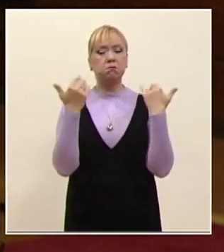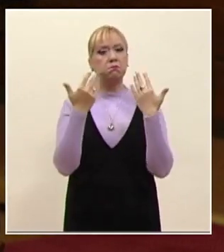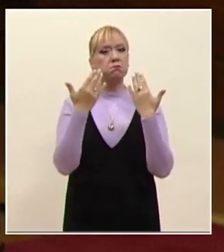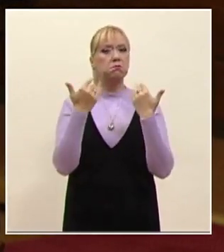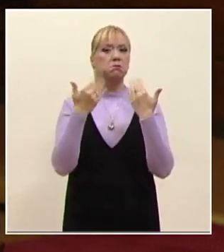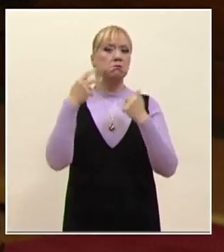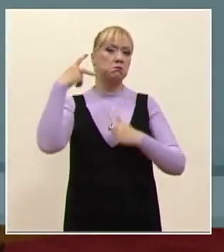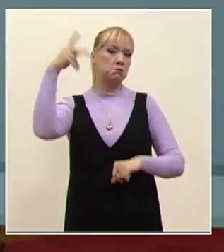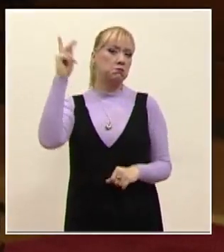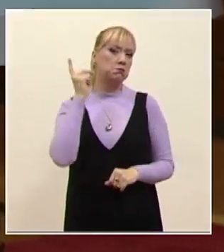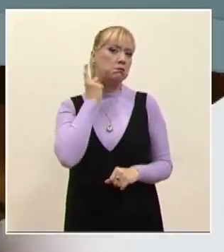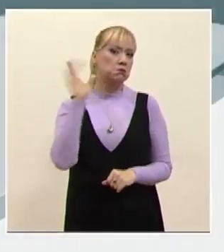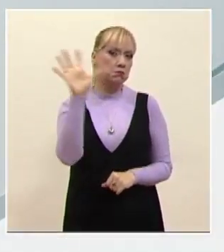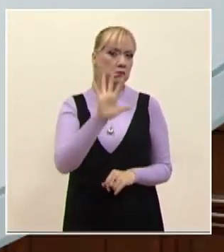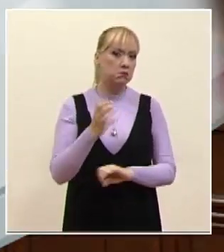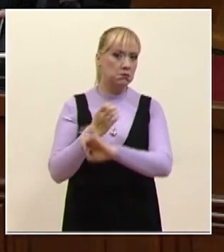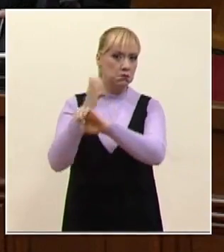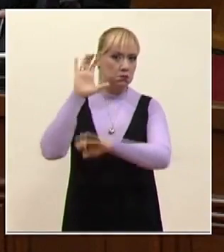del Congreso.